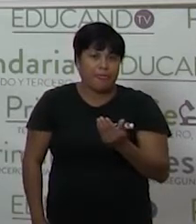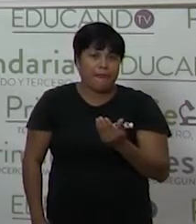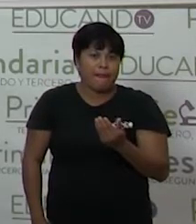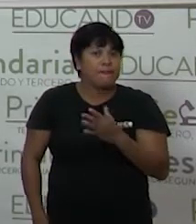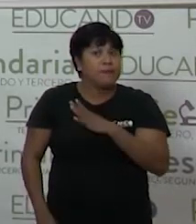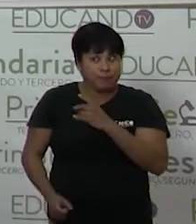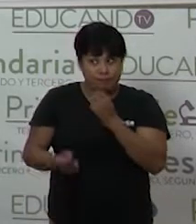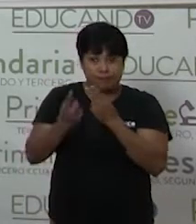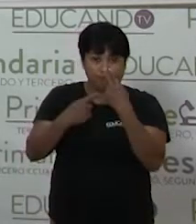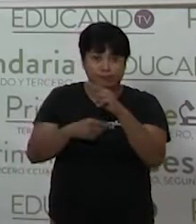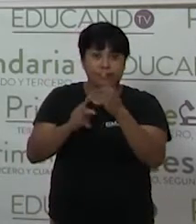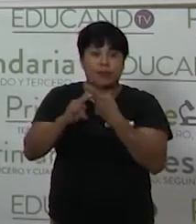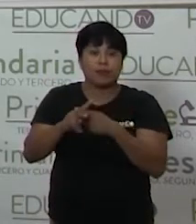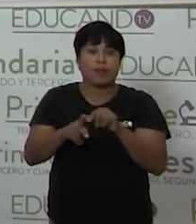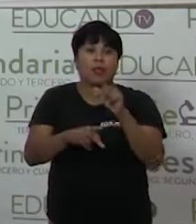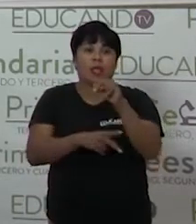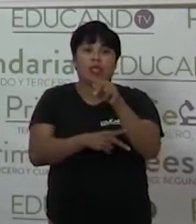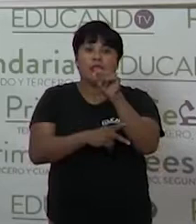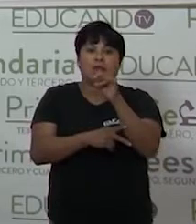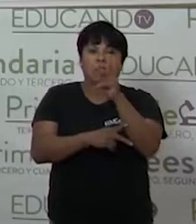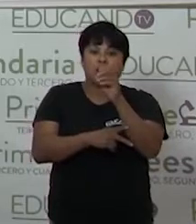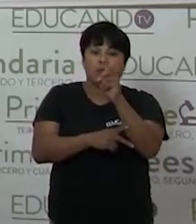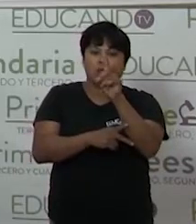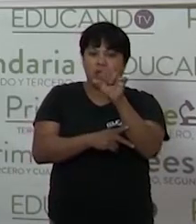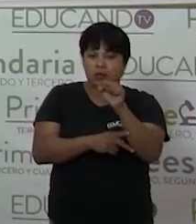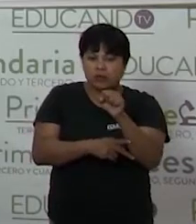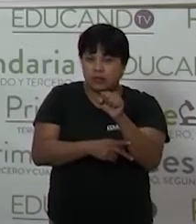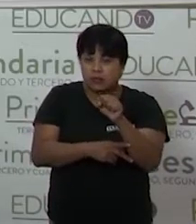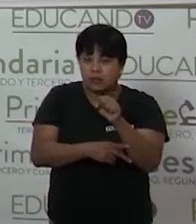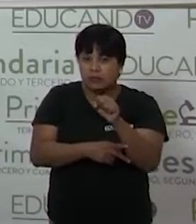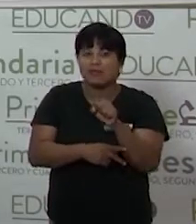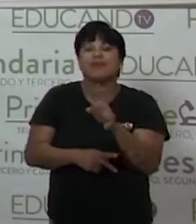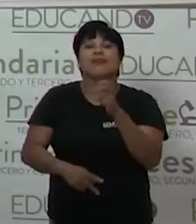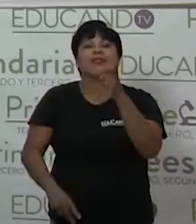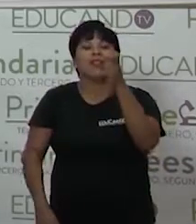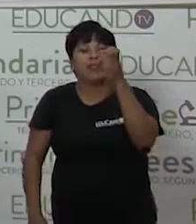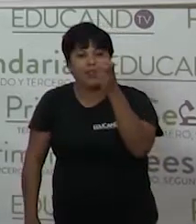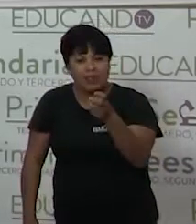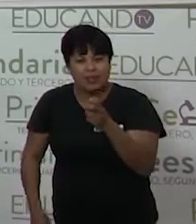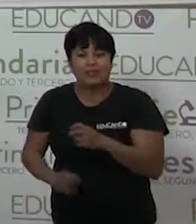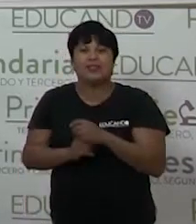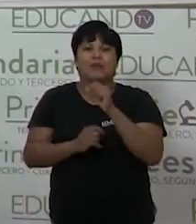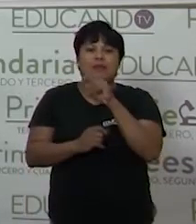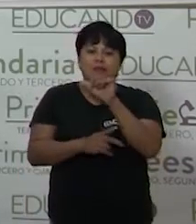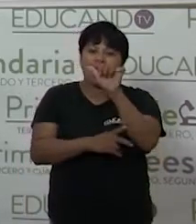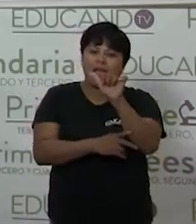algún nombre que empiece como antigua así es